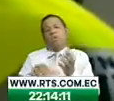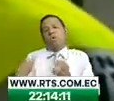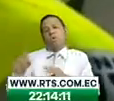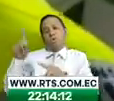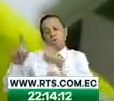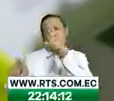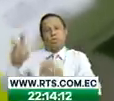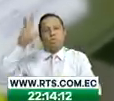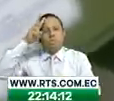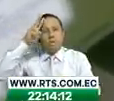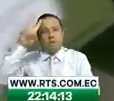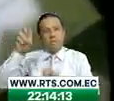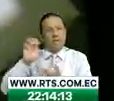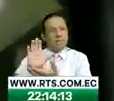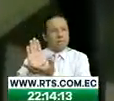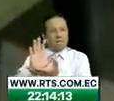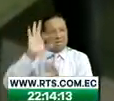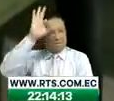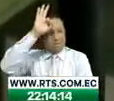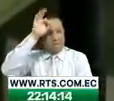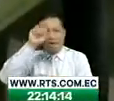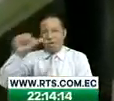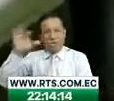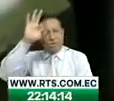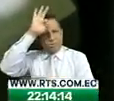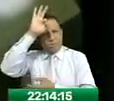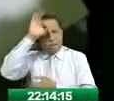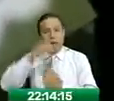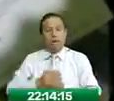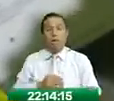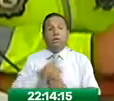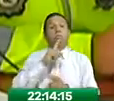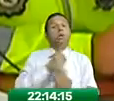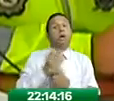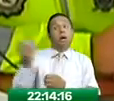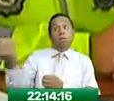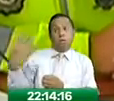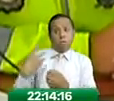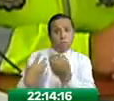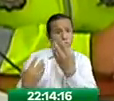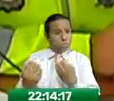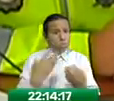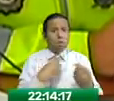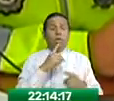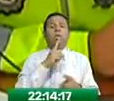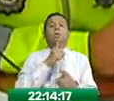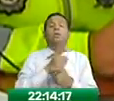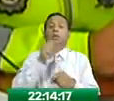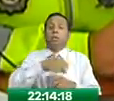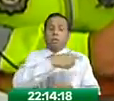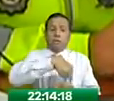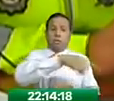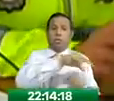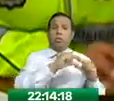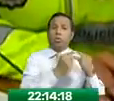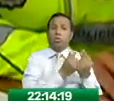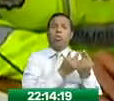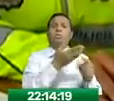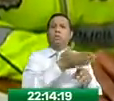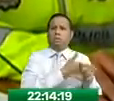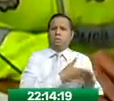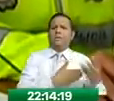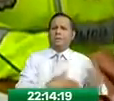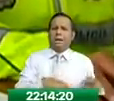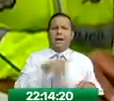públicos, incluyendo los del Seguro Social. Existe información de que sí pertenecía a cierta organización, que ya fueron intervenidos en